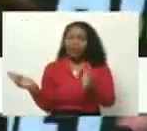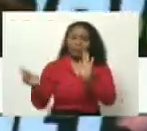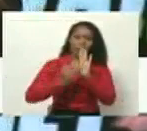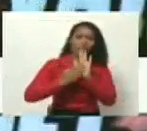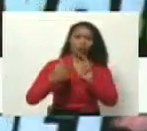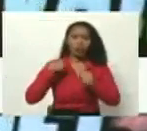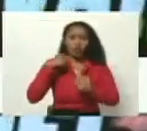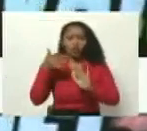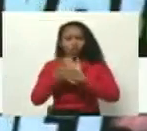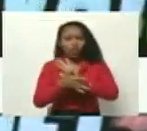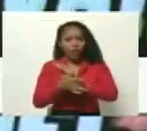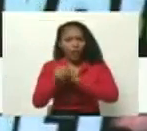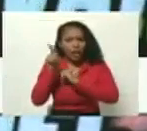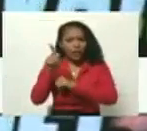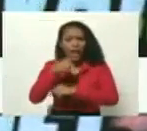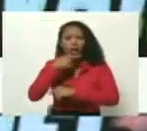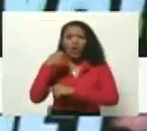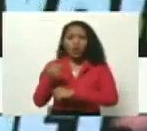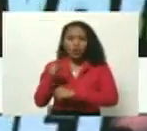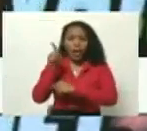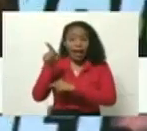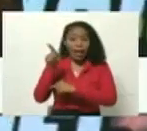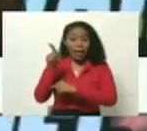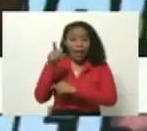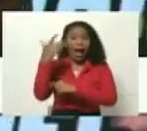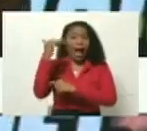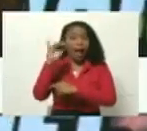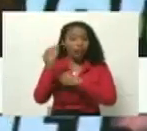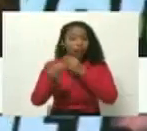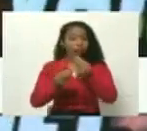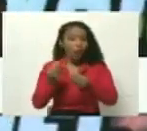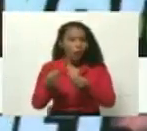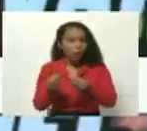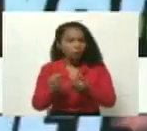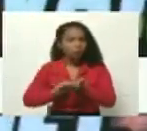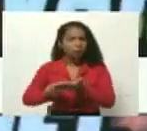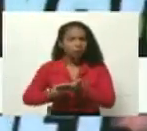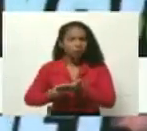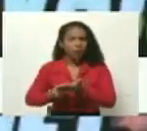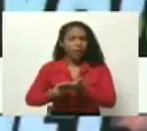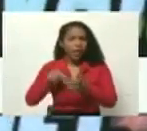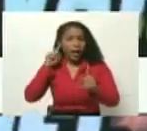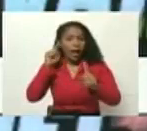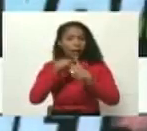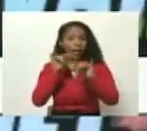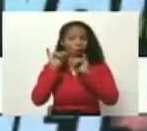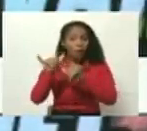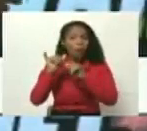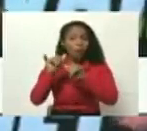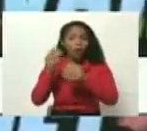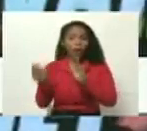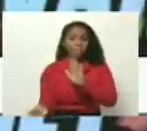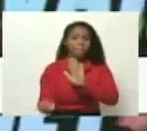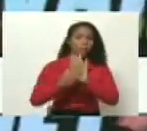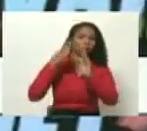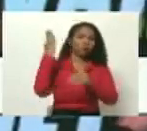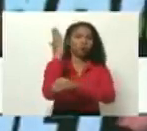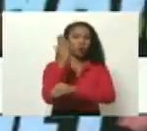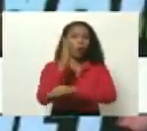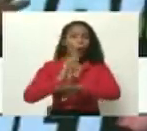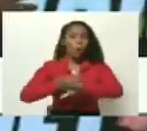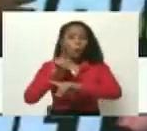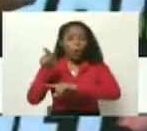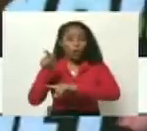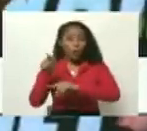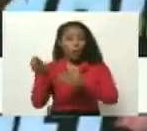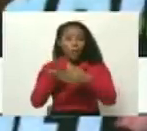ahorita sobre Rusia tiene su reversibilidad hacia los mismos que la aplican. Por eso Ernesto dice muy